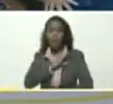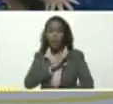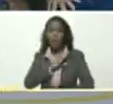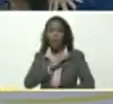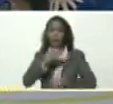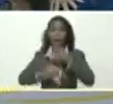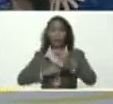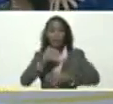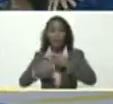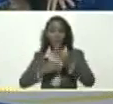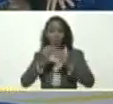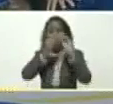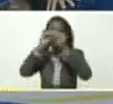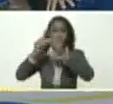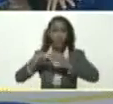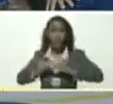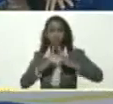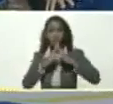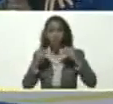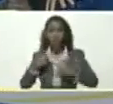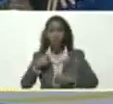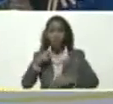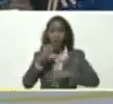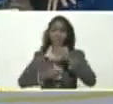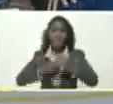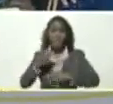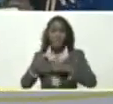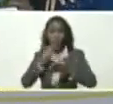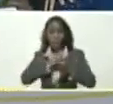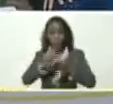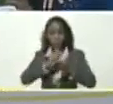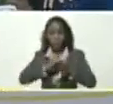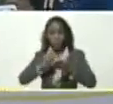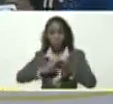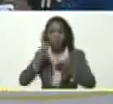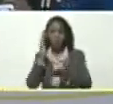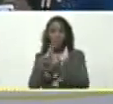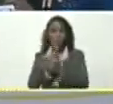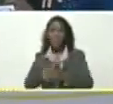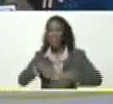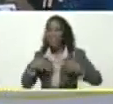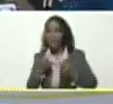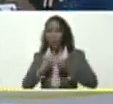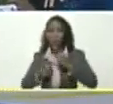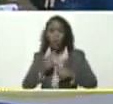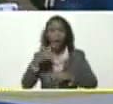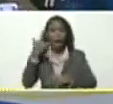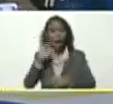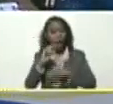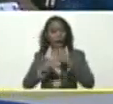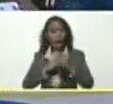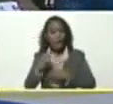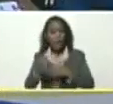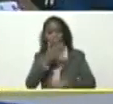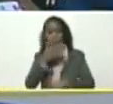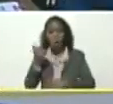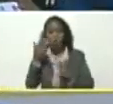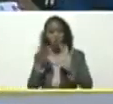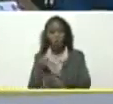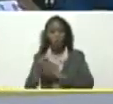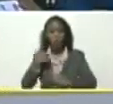mejorando todo. Yo estoy tomando nota siempre de qué cosas hay que puntualizar, mejorar.